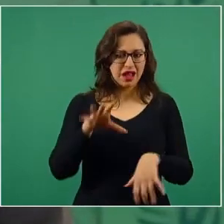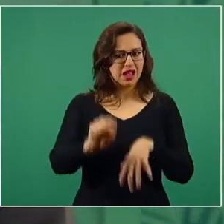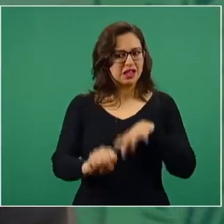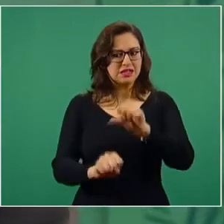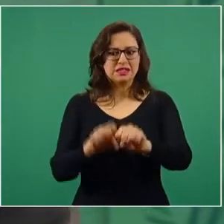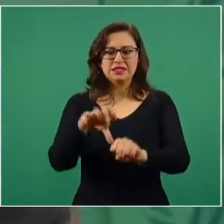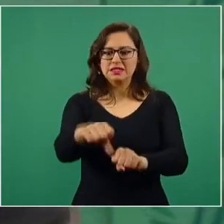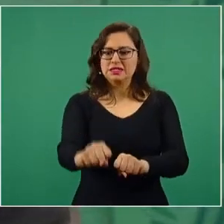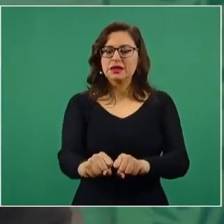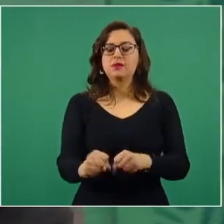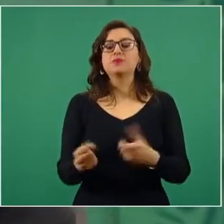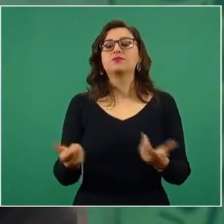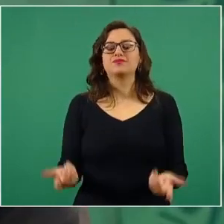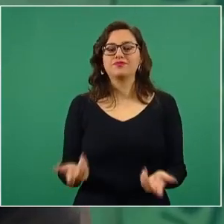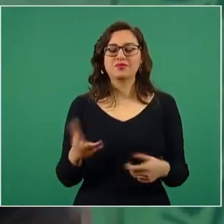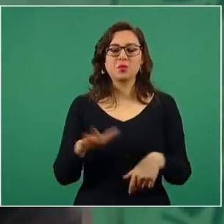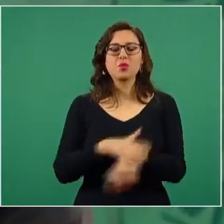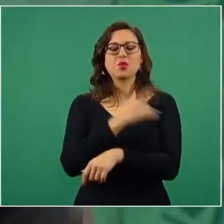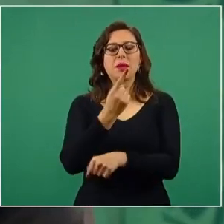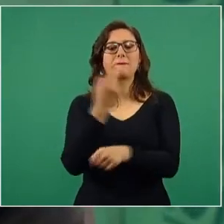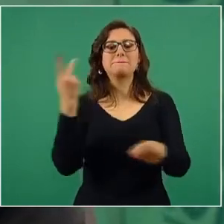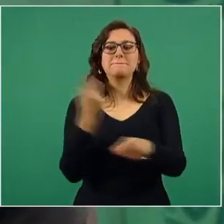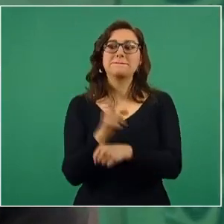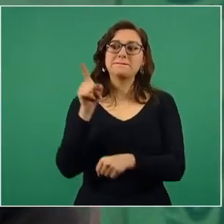se tienen que hacer túneles